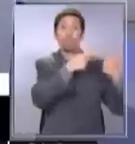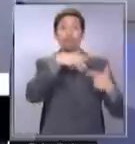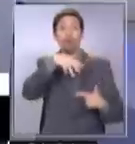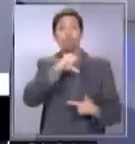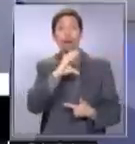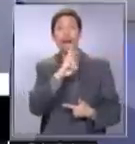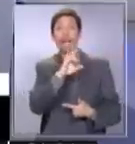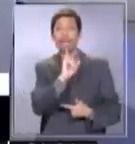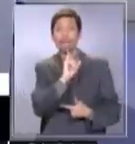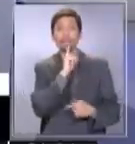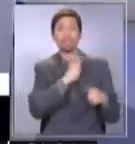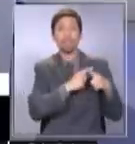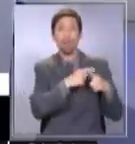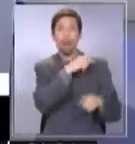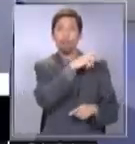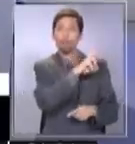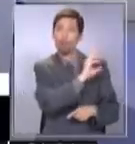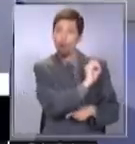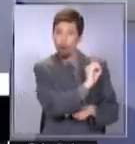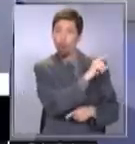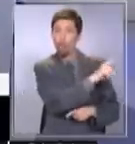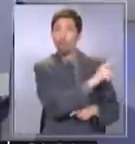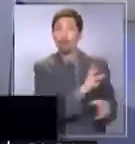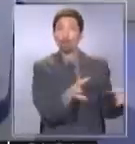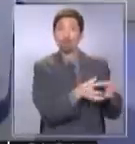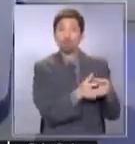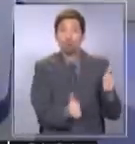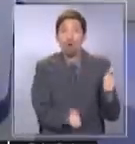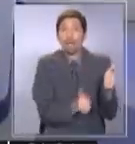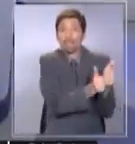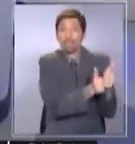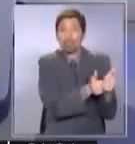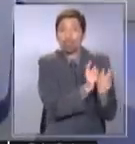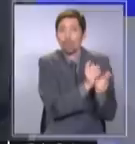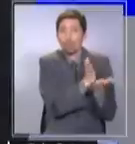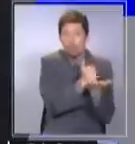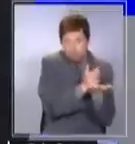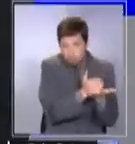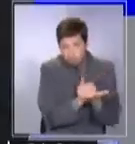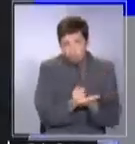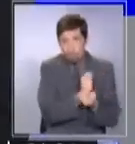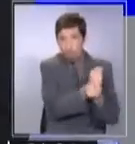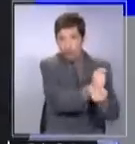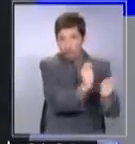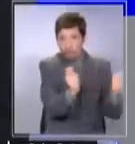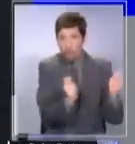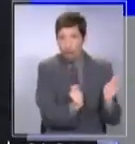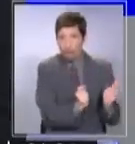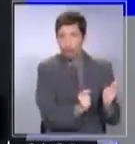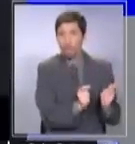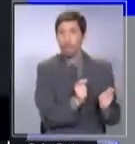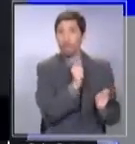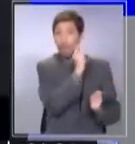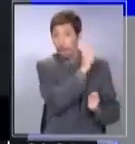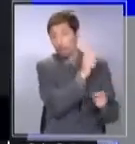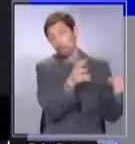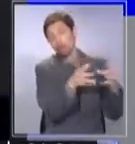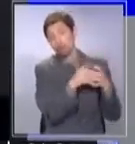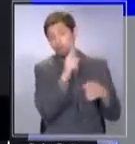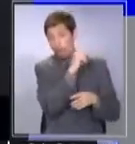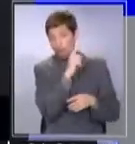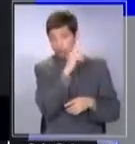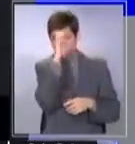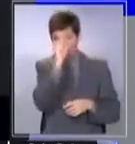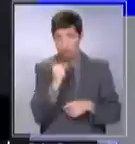que le da una asesoría en estrategia de campañas a este eh partido y al